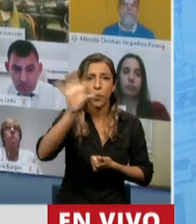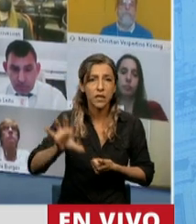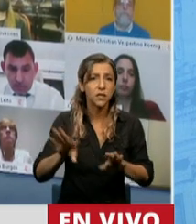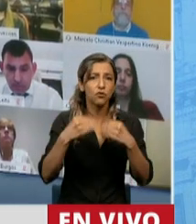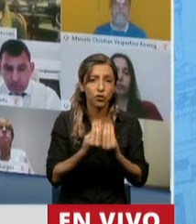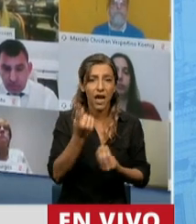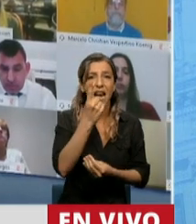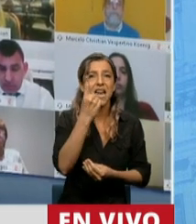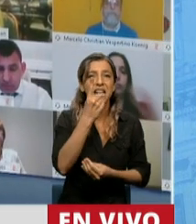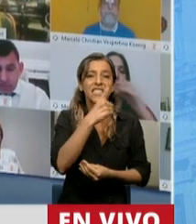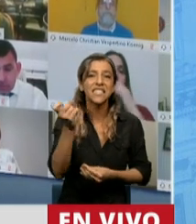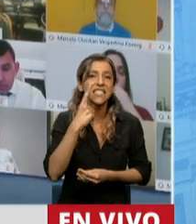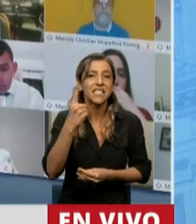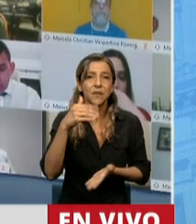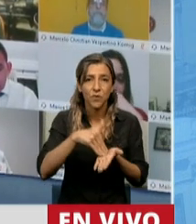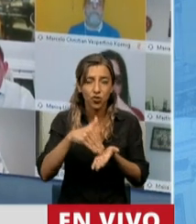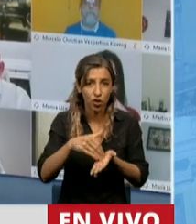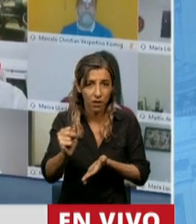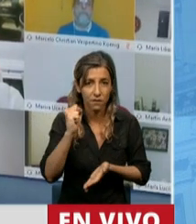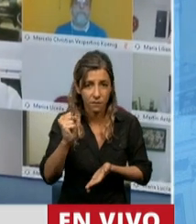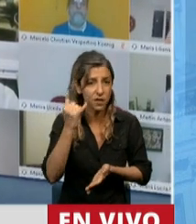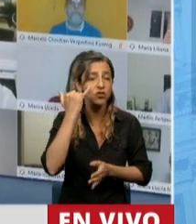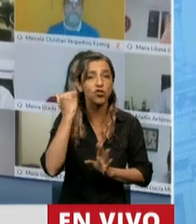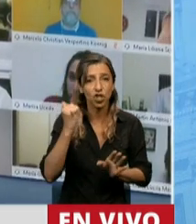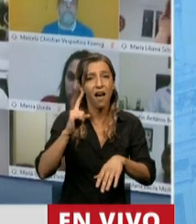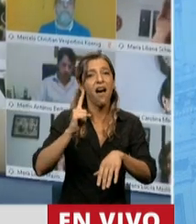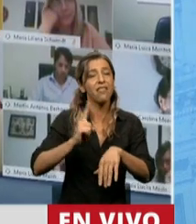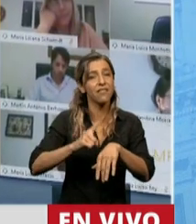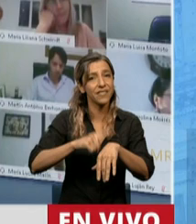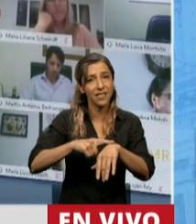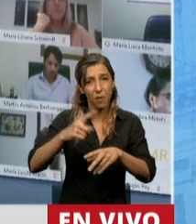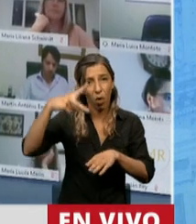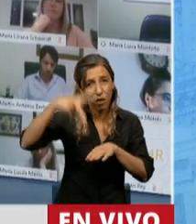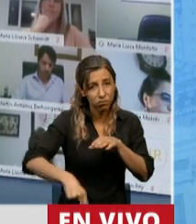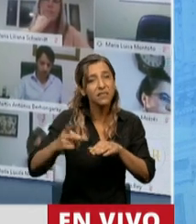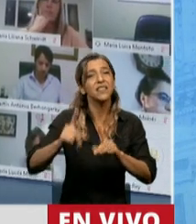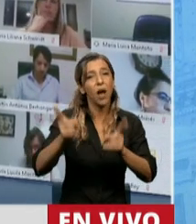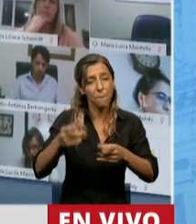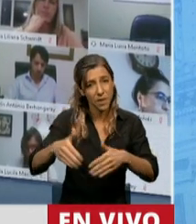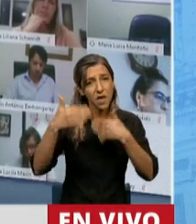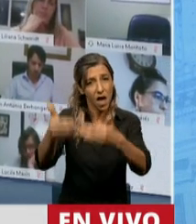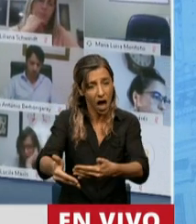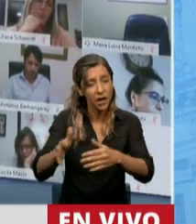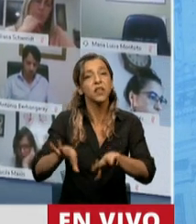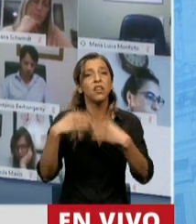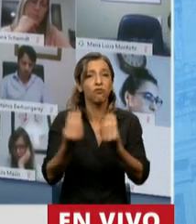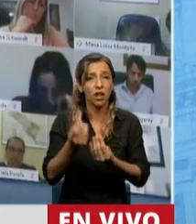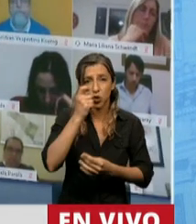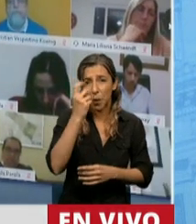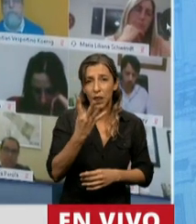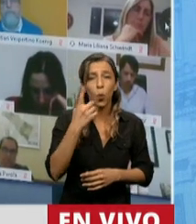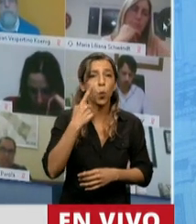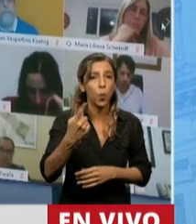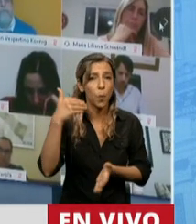millones de pesos ya se estarían refinanciado los vencimientos de este año 2020 que son 24000 millones más los